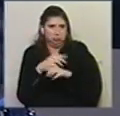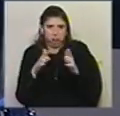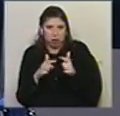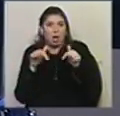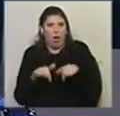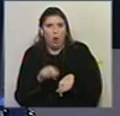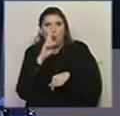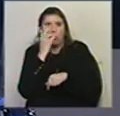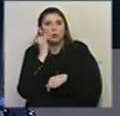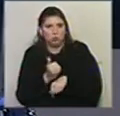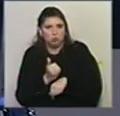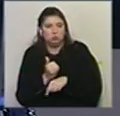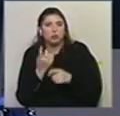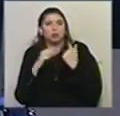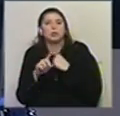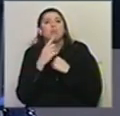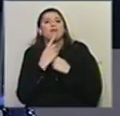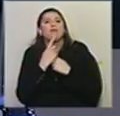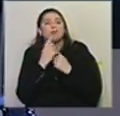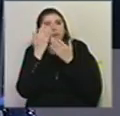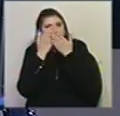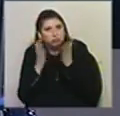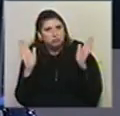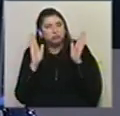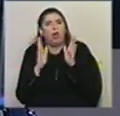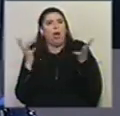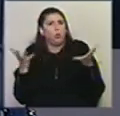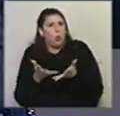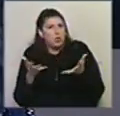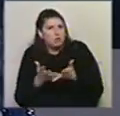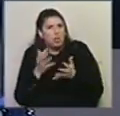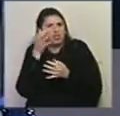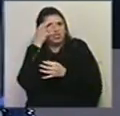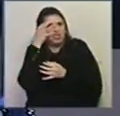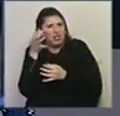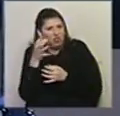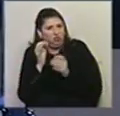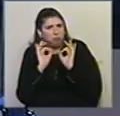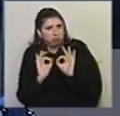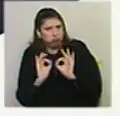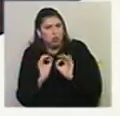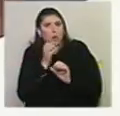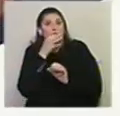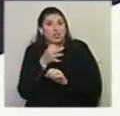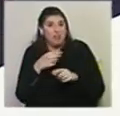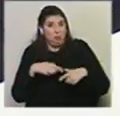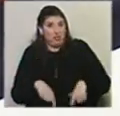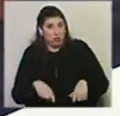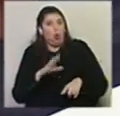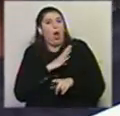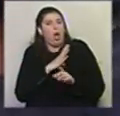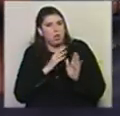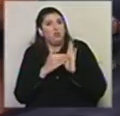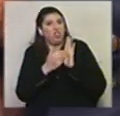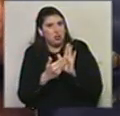política amplia, correcta, actualizada, científica, como decía el ministro, basada en evidencia, para cubrir